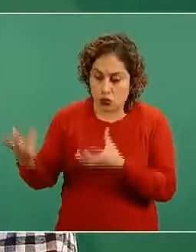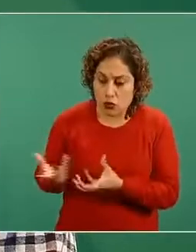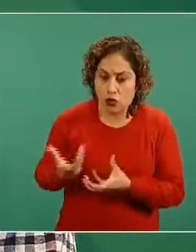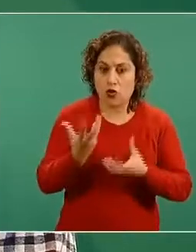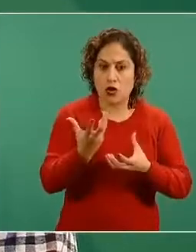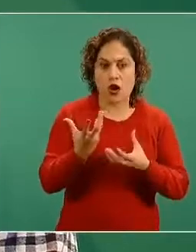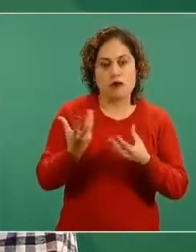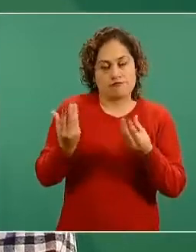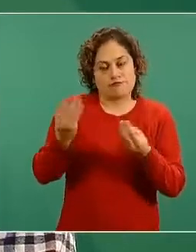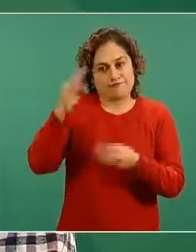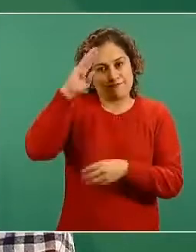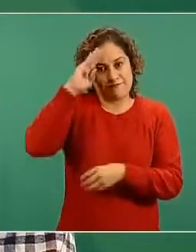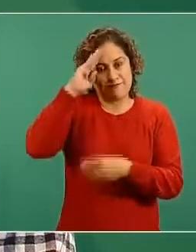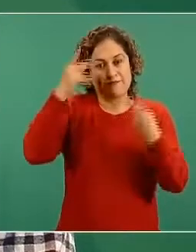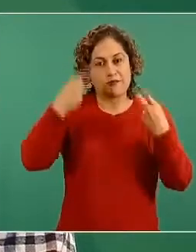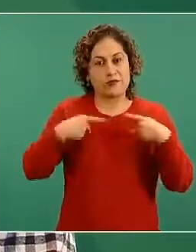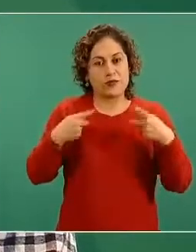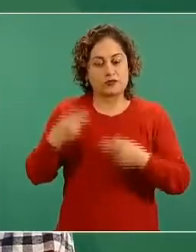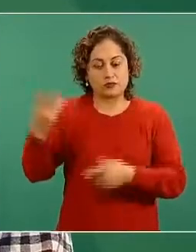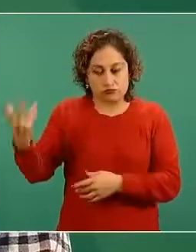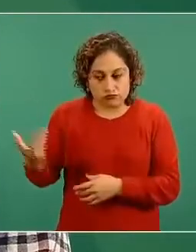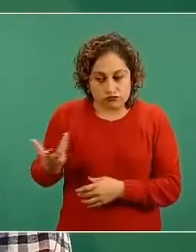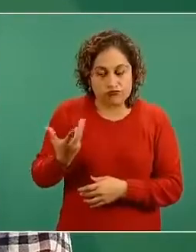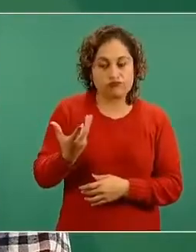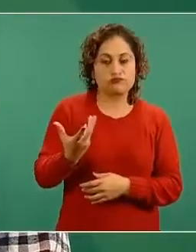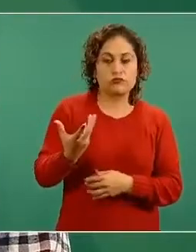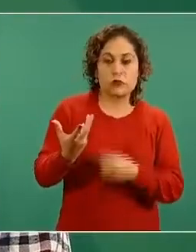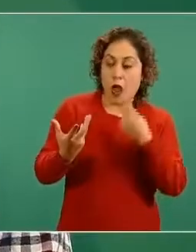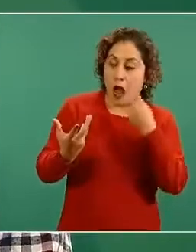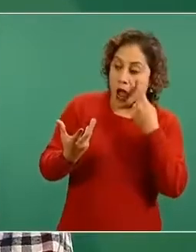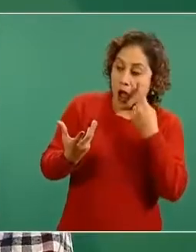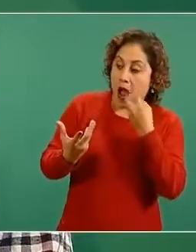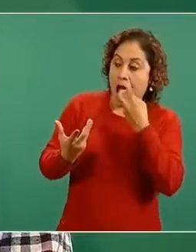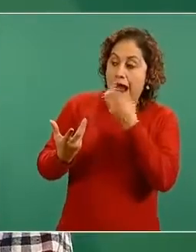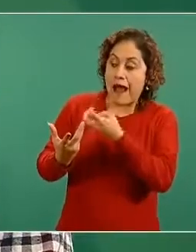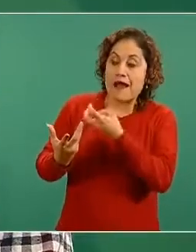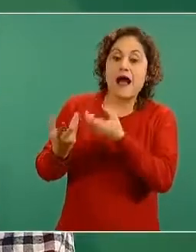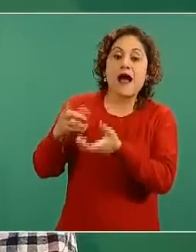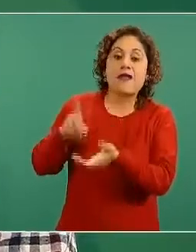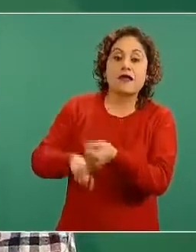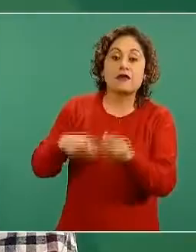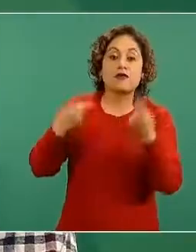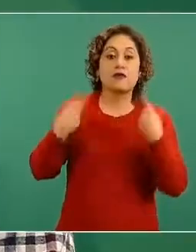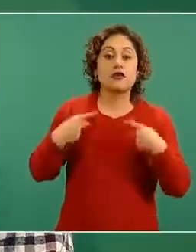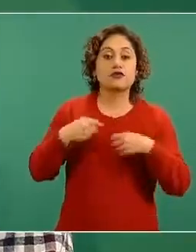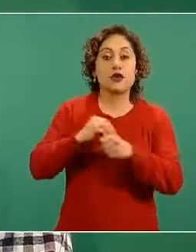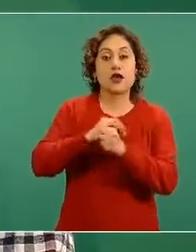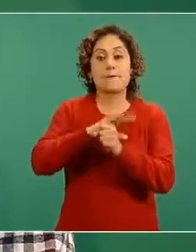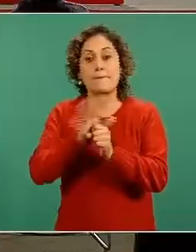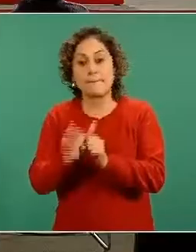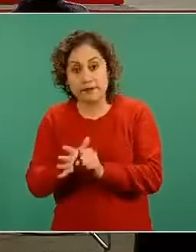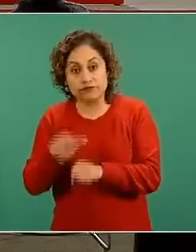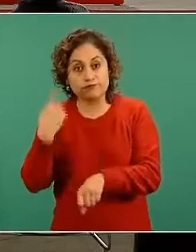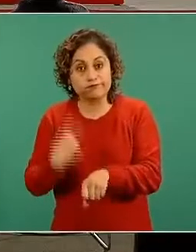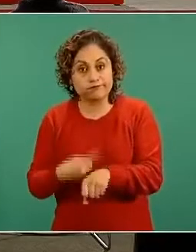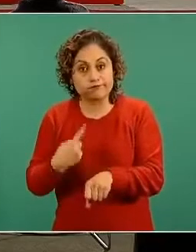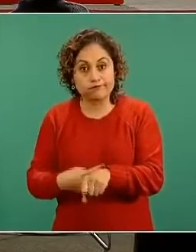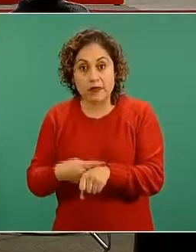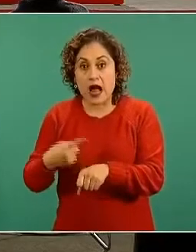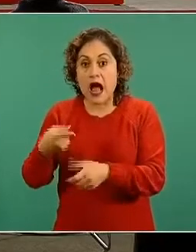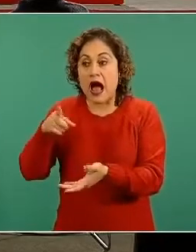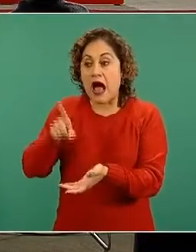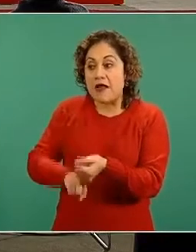numeroso, llegara a tener a alguien con infección por SARS-CoV-2 y se propagara entre la caravana,